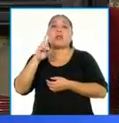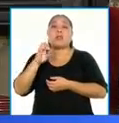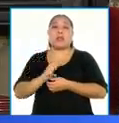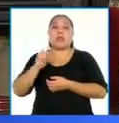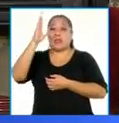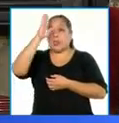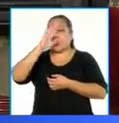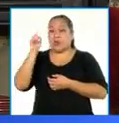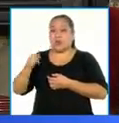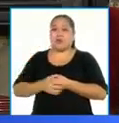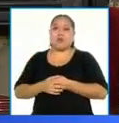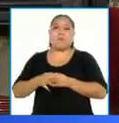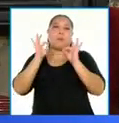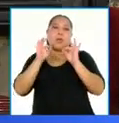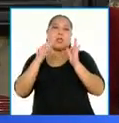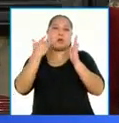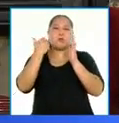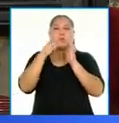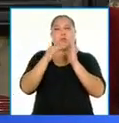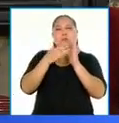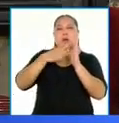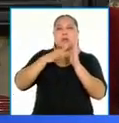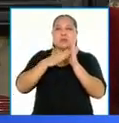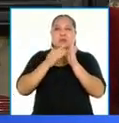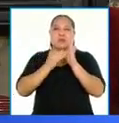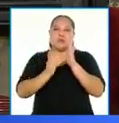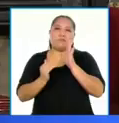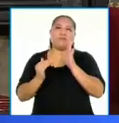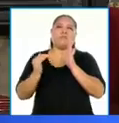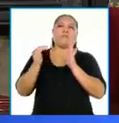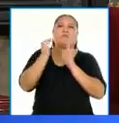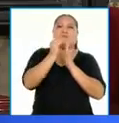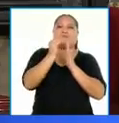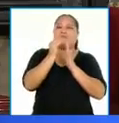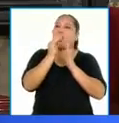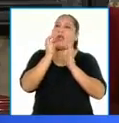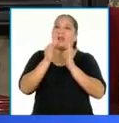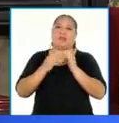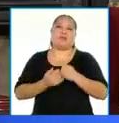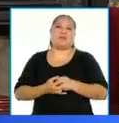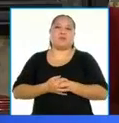riesgo moderado, hoy día han pasado a un nivel de riesgo alto.